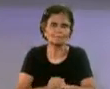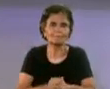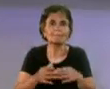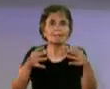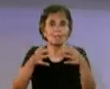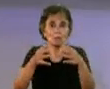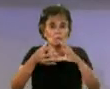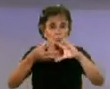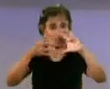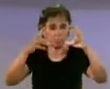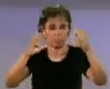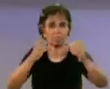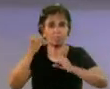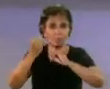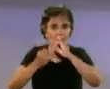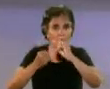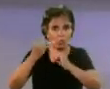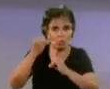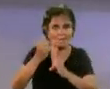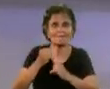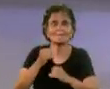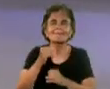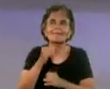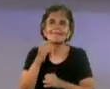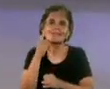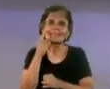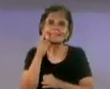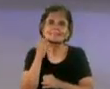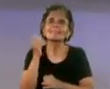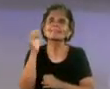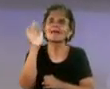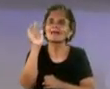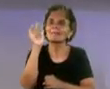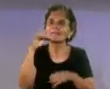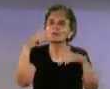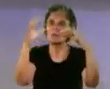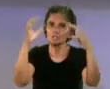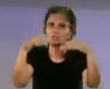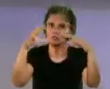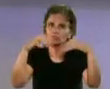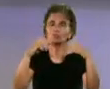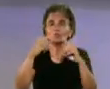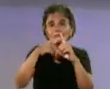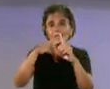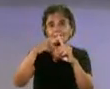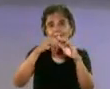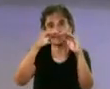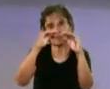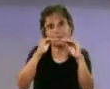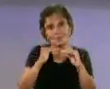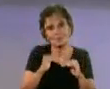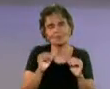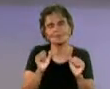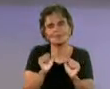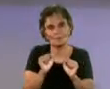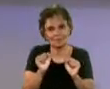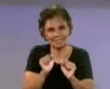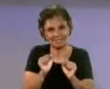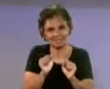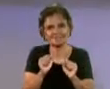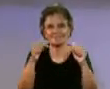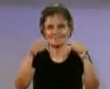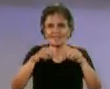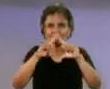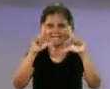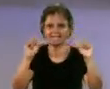estaciones meteorológicas se esperan lluvias para el miércoles y un descenso en las temperaturas. De esto vamos a estar hablando seguramente, pero ahora tenemos más